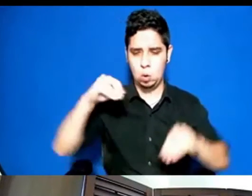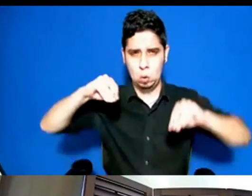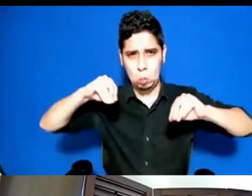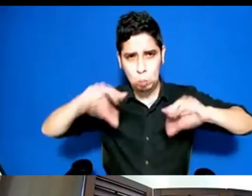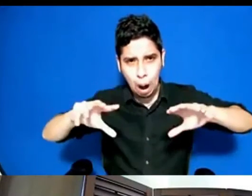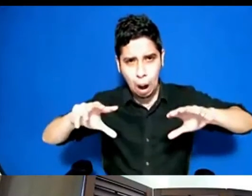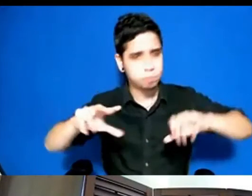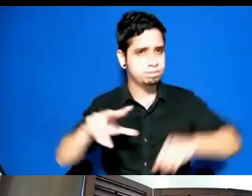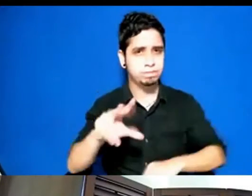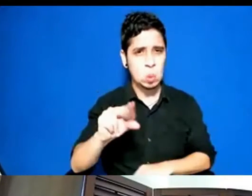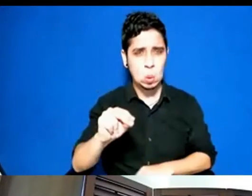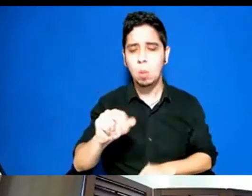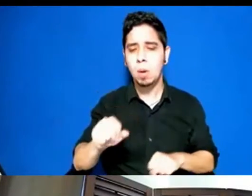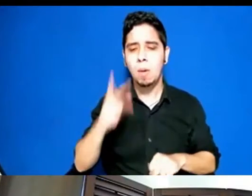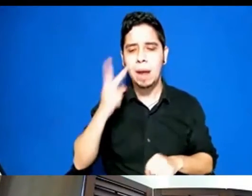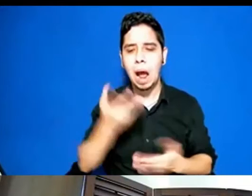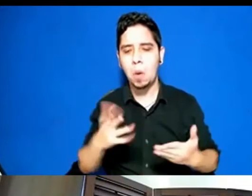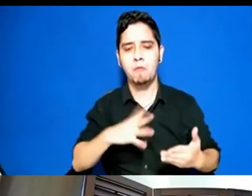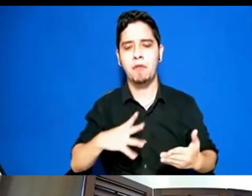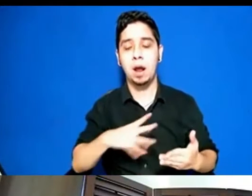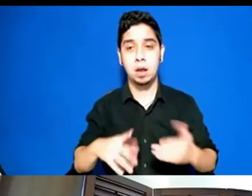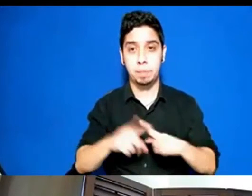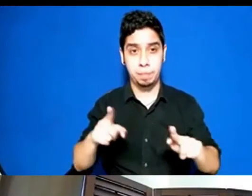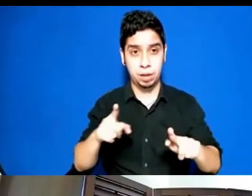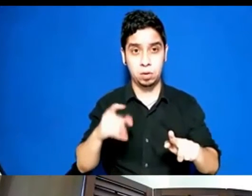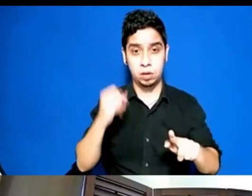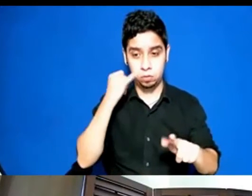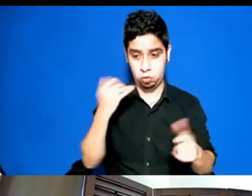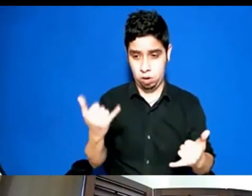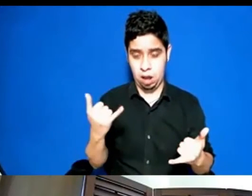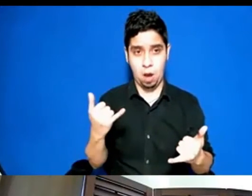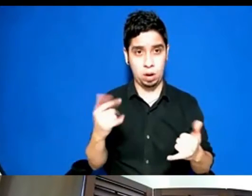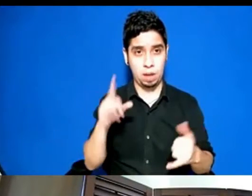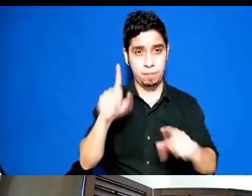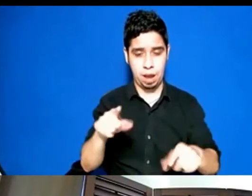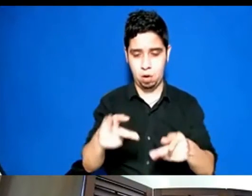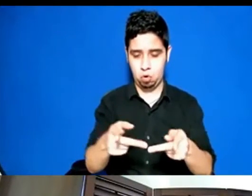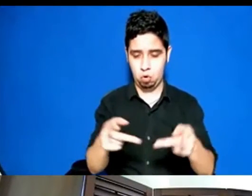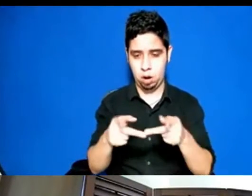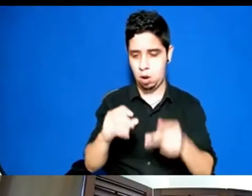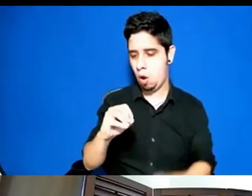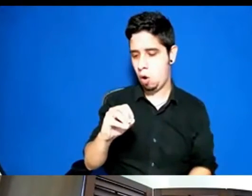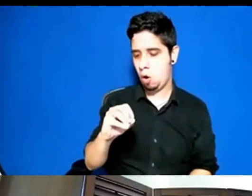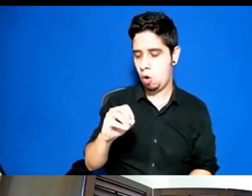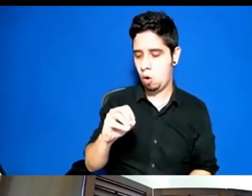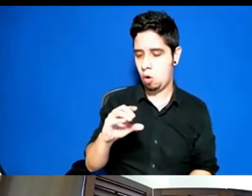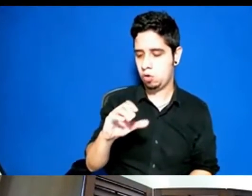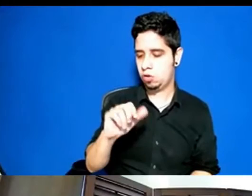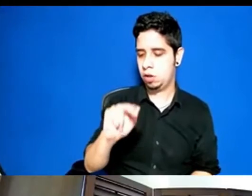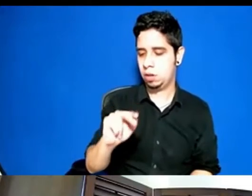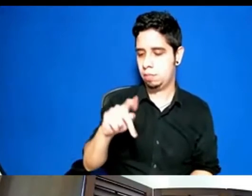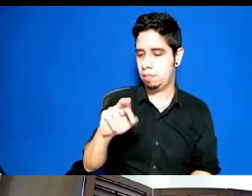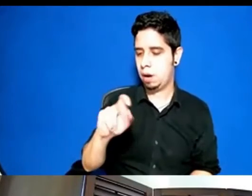hacemos daño. Y si uno ahora mismo va a Ocean Park, se va a dar cuenta que muchas de las casas y los condominios y eso han